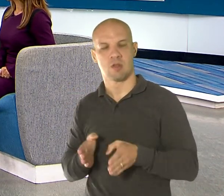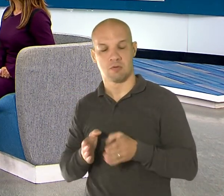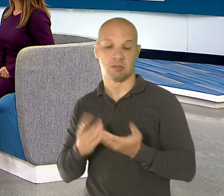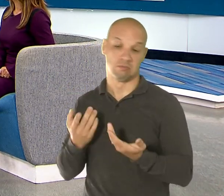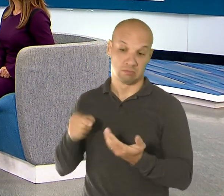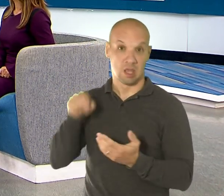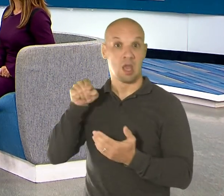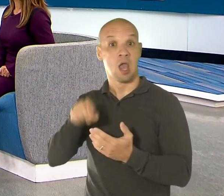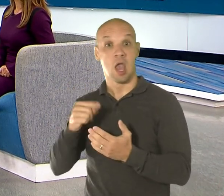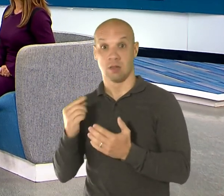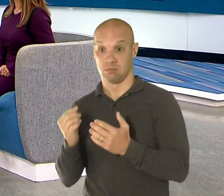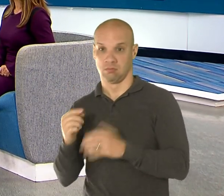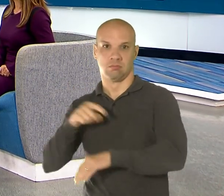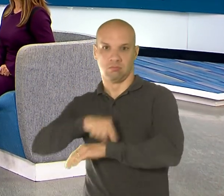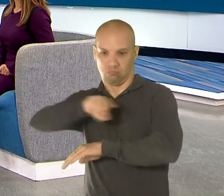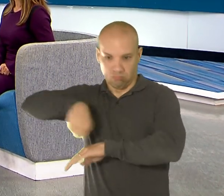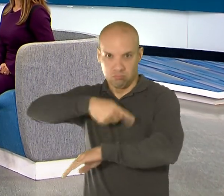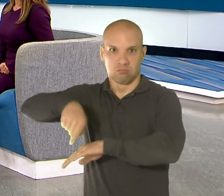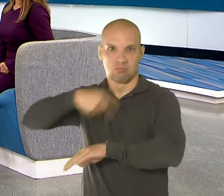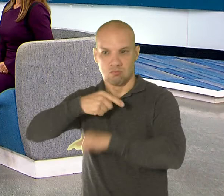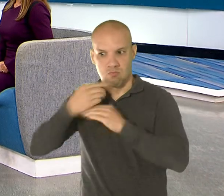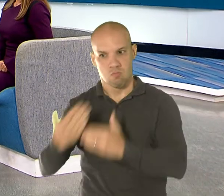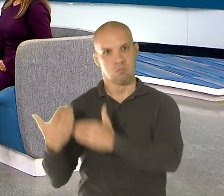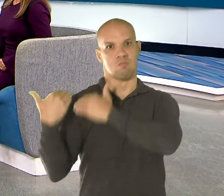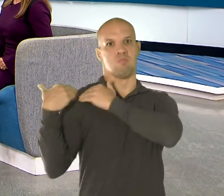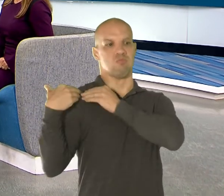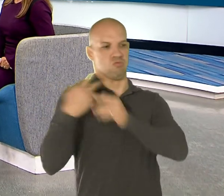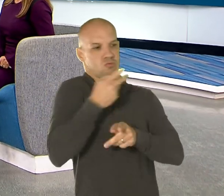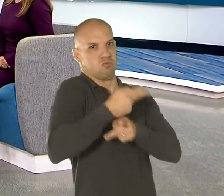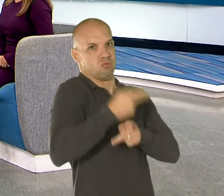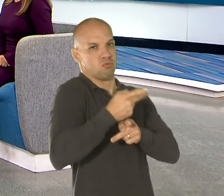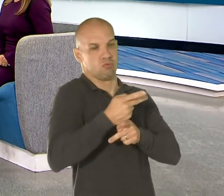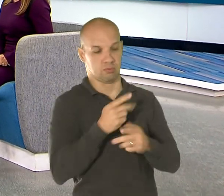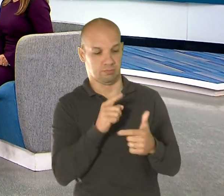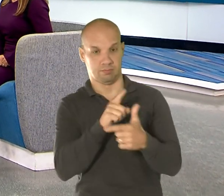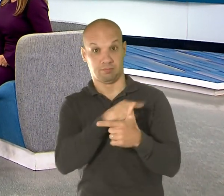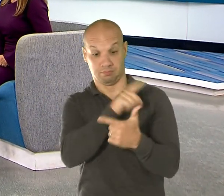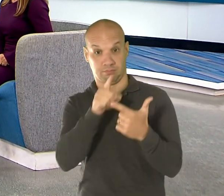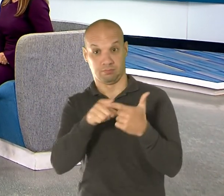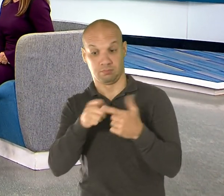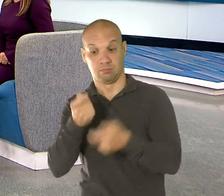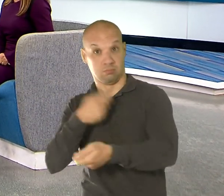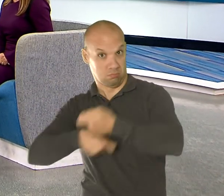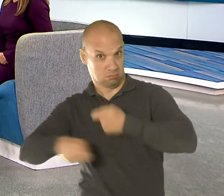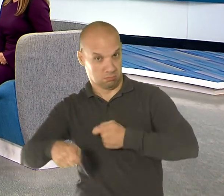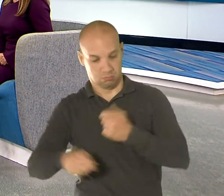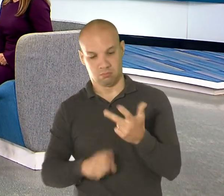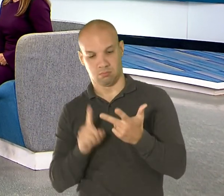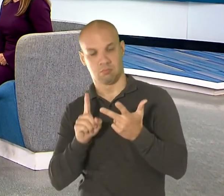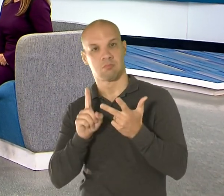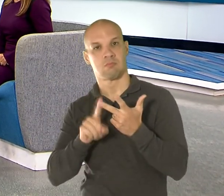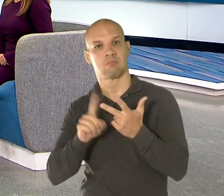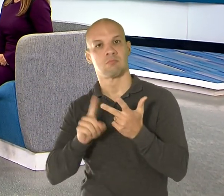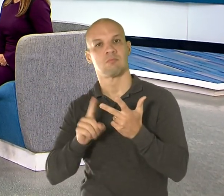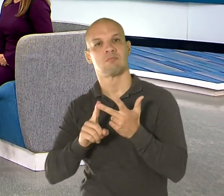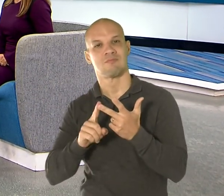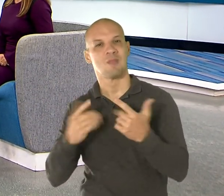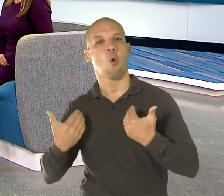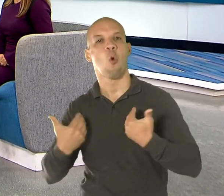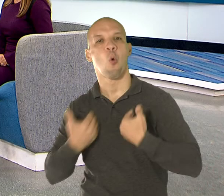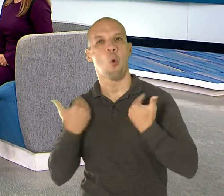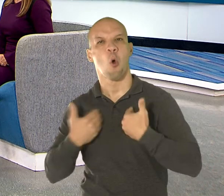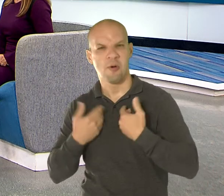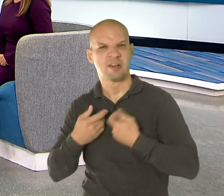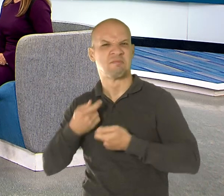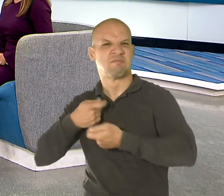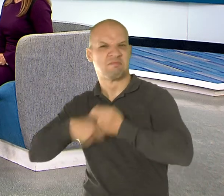parte del tiempo o tiene la mayor parte de la responsabilidad. Uno secundario, que releva y ayuda. Y uno tercero, que es cuando hablamos de los jóvenes que